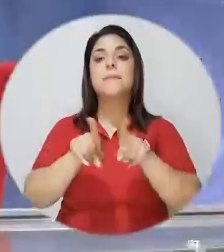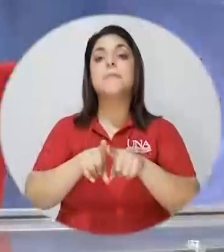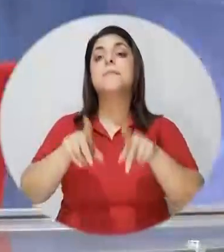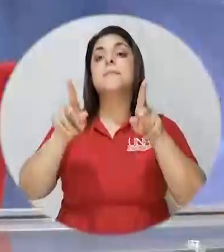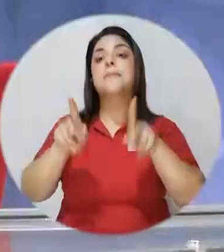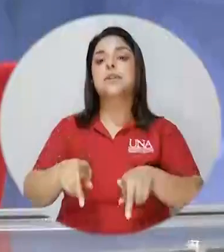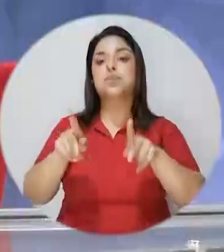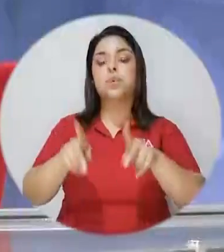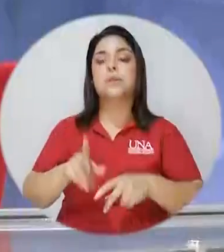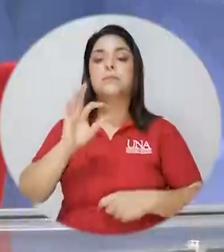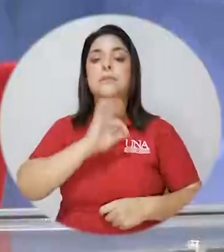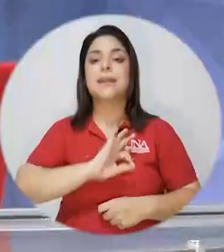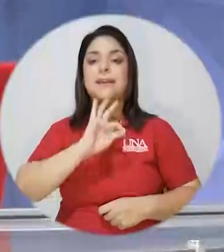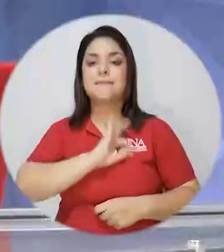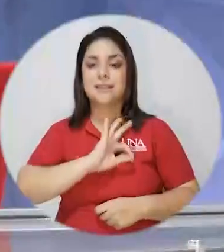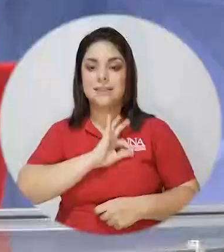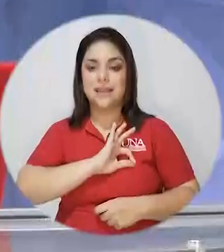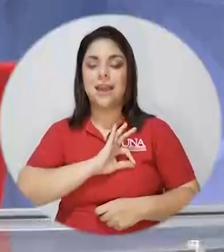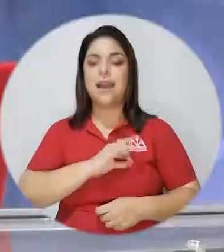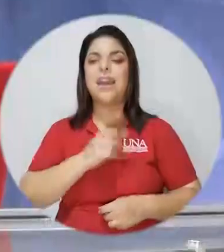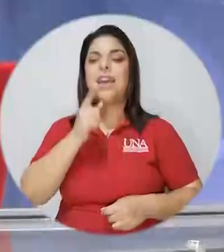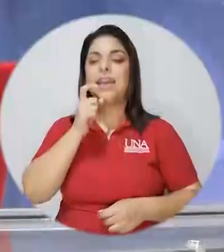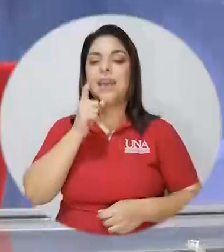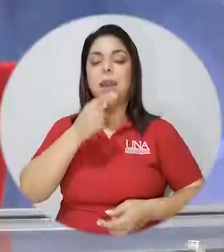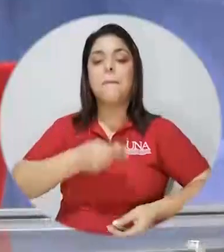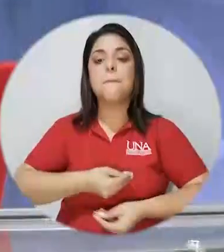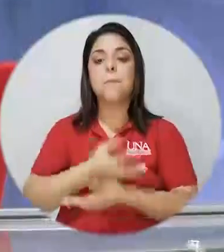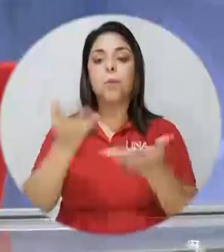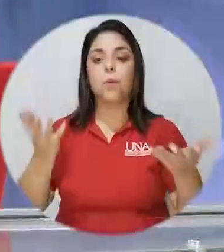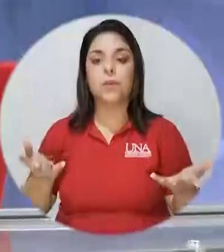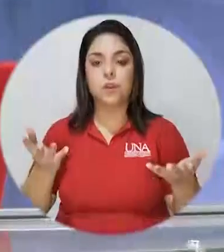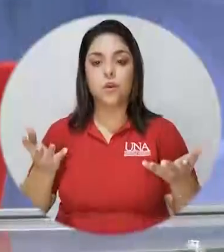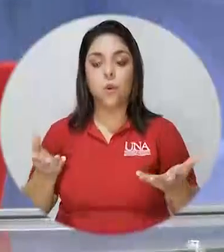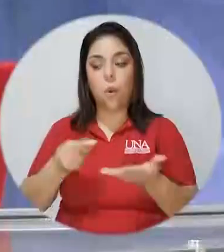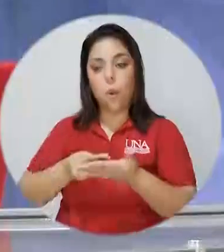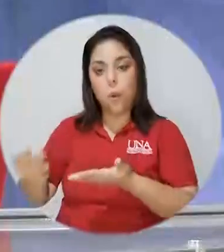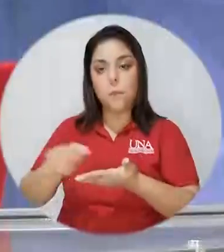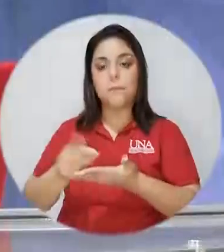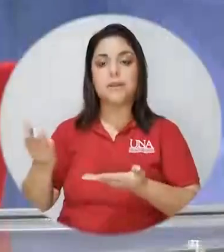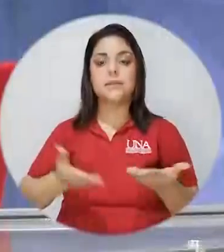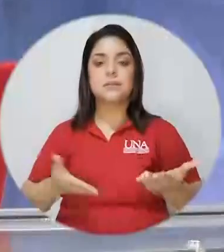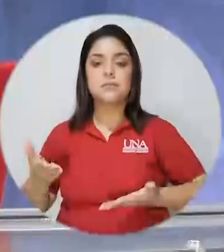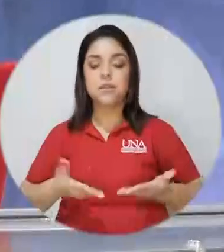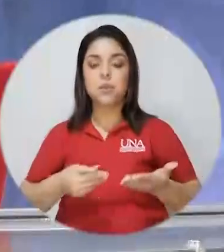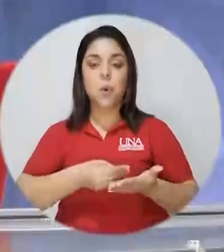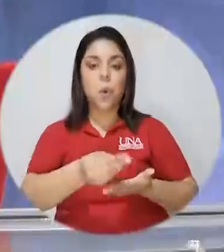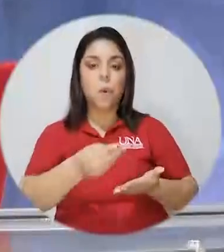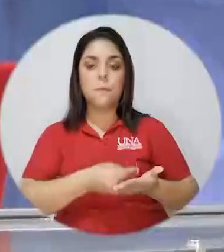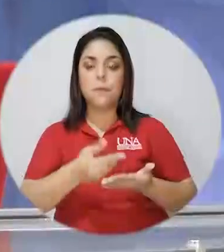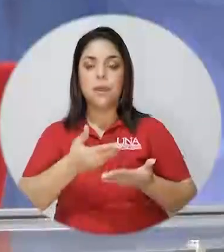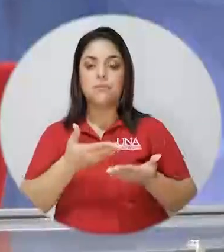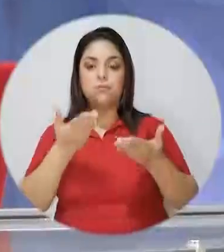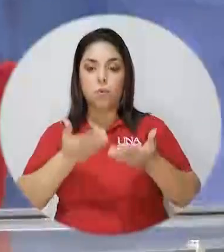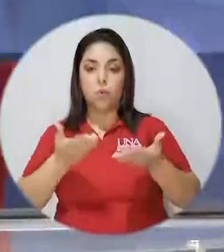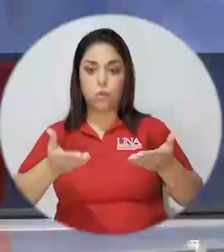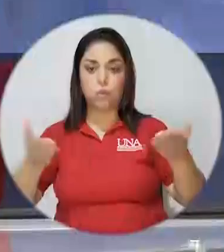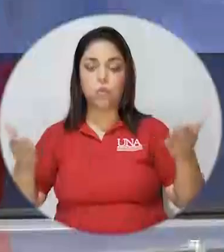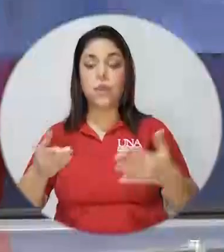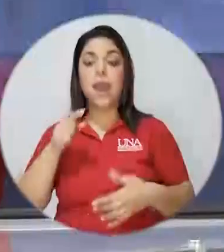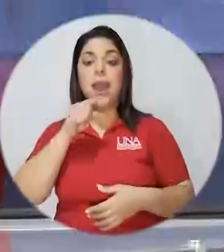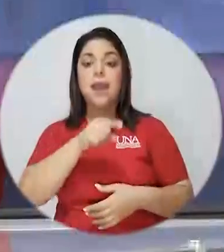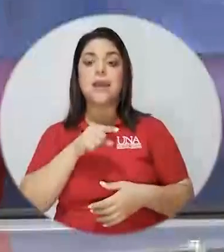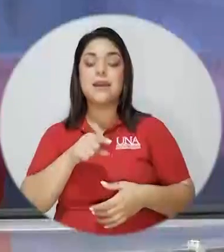de sus servicios, su público, ¿verdad?, que accede a sus servicios, a sus productos, lo que sea. Esa gente